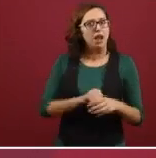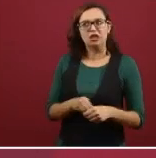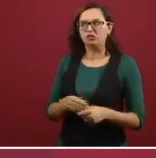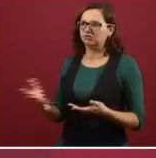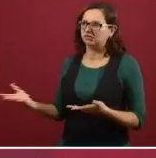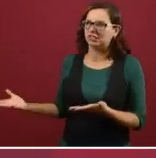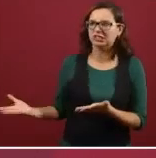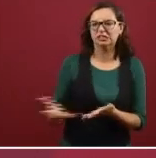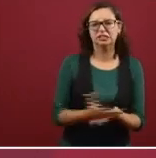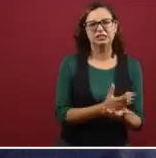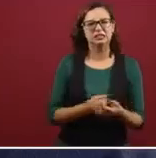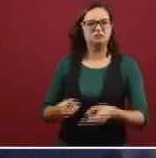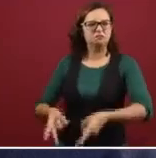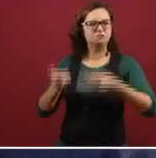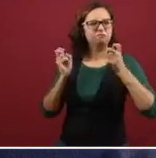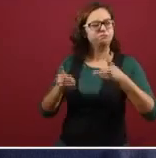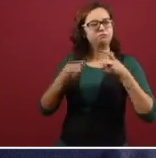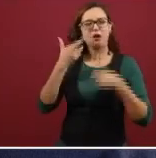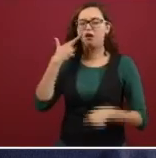son muy ladrones.